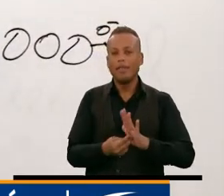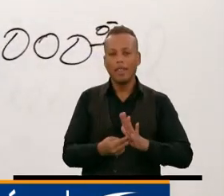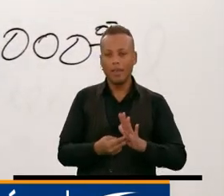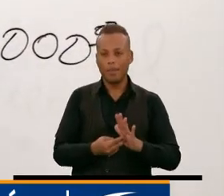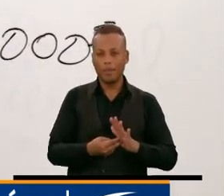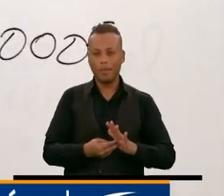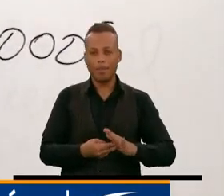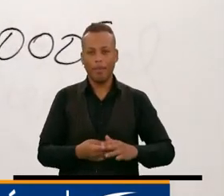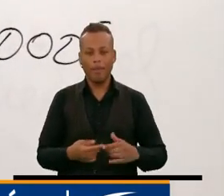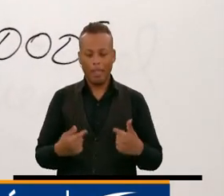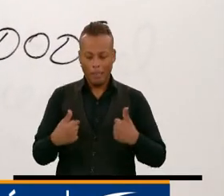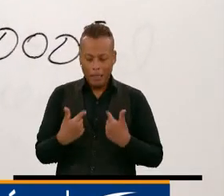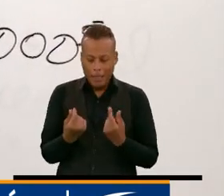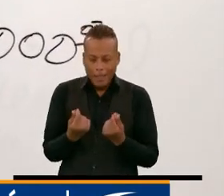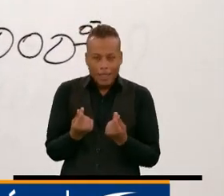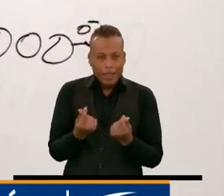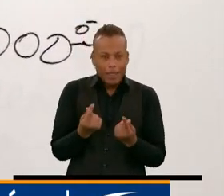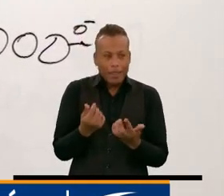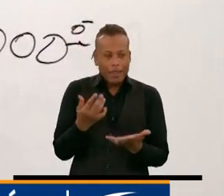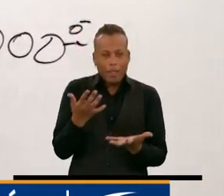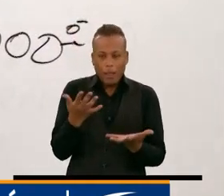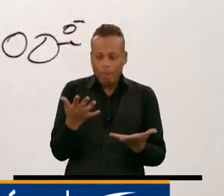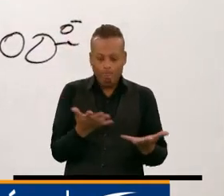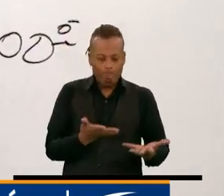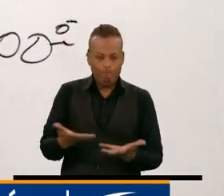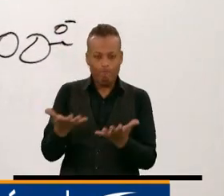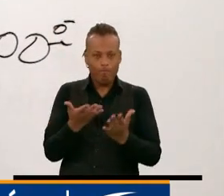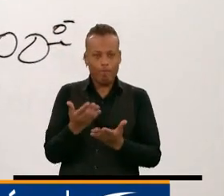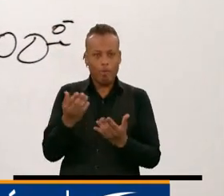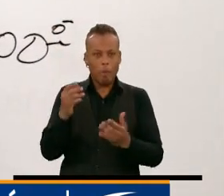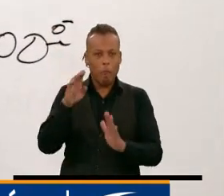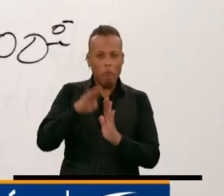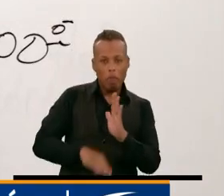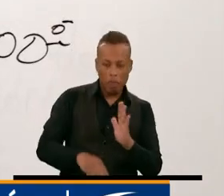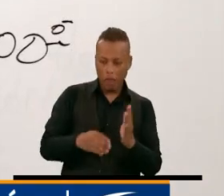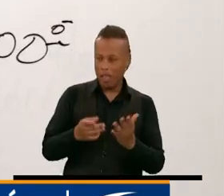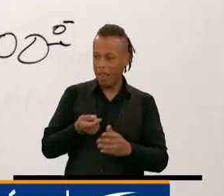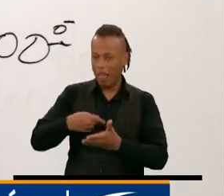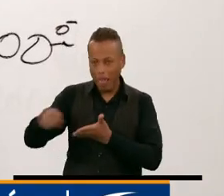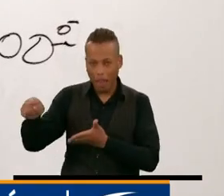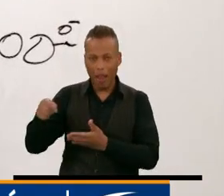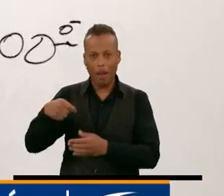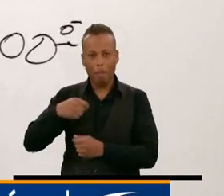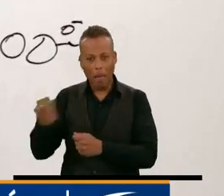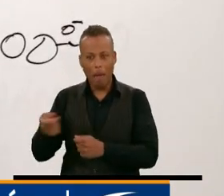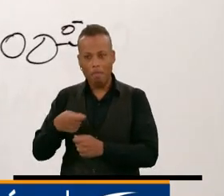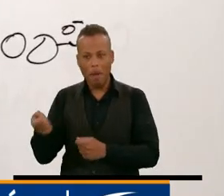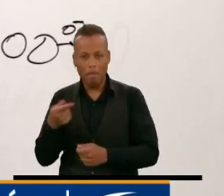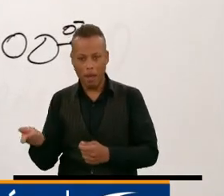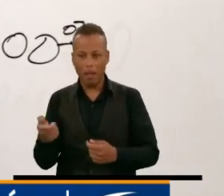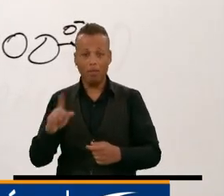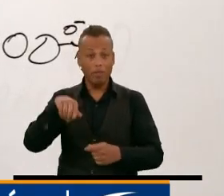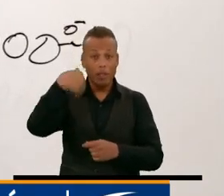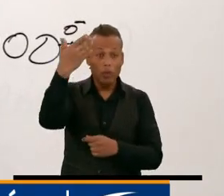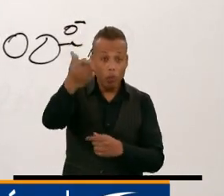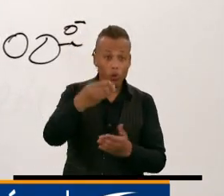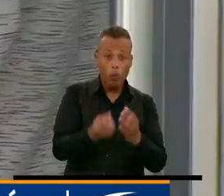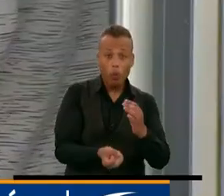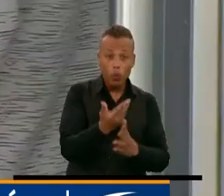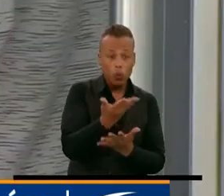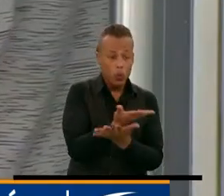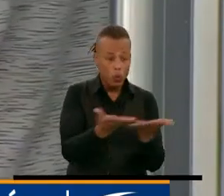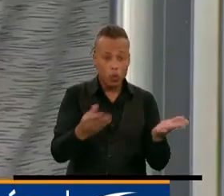su poder adquisitivo al final y desde luego paga mucho más por la compra de un